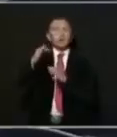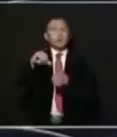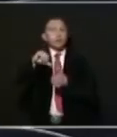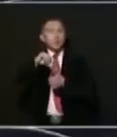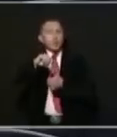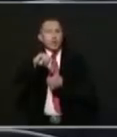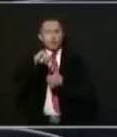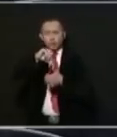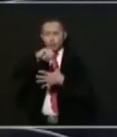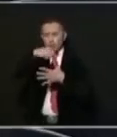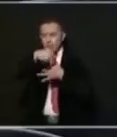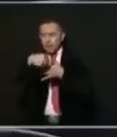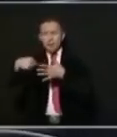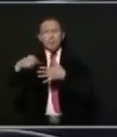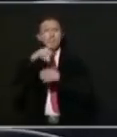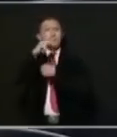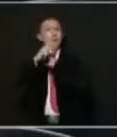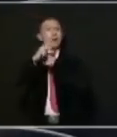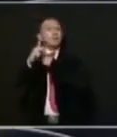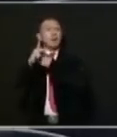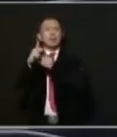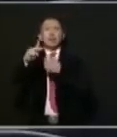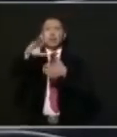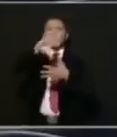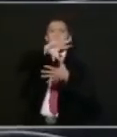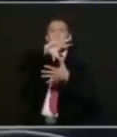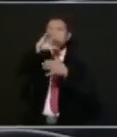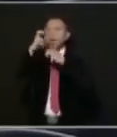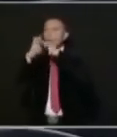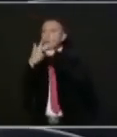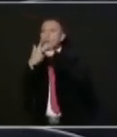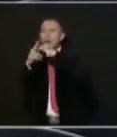los países y continentes del mundo.